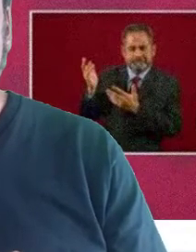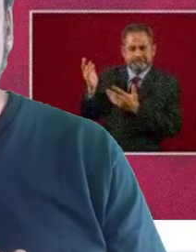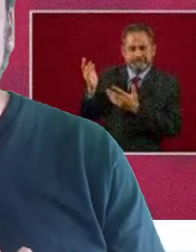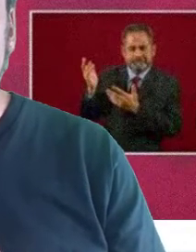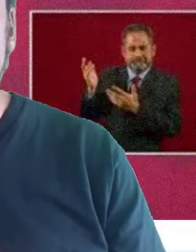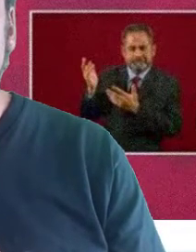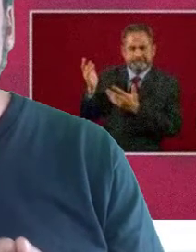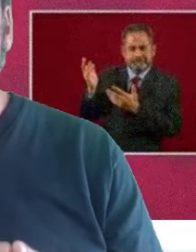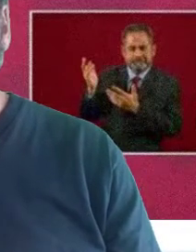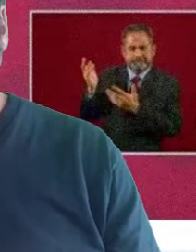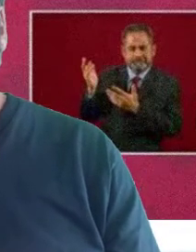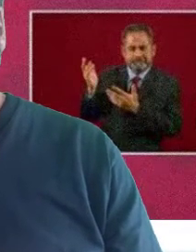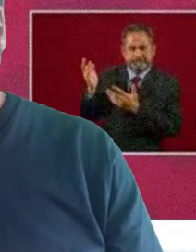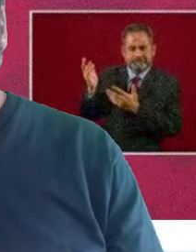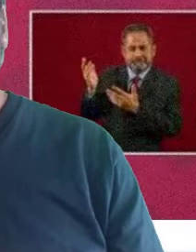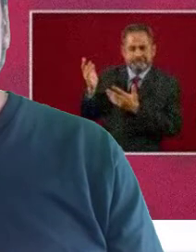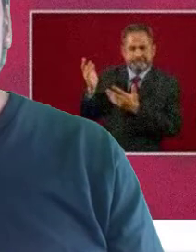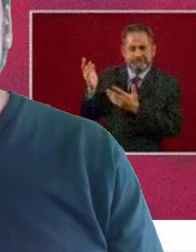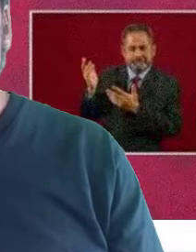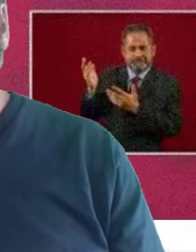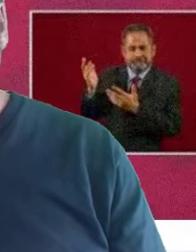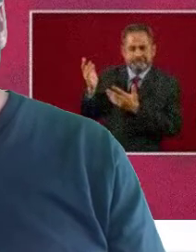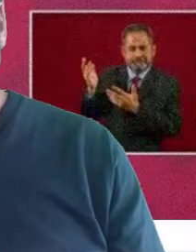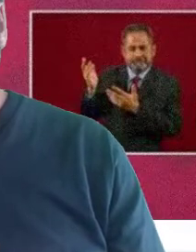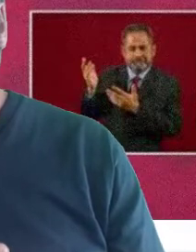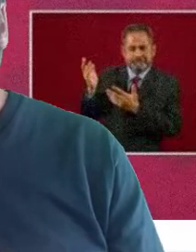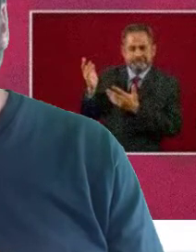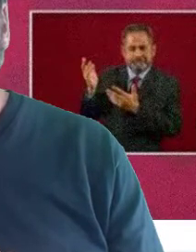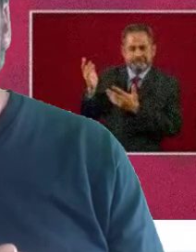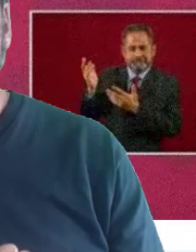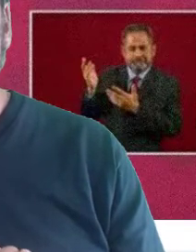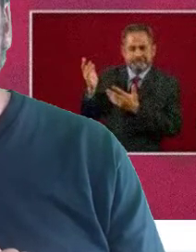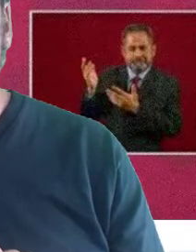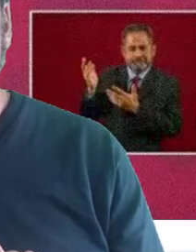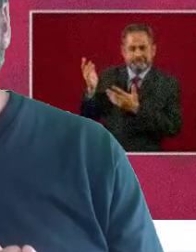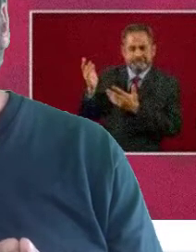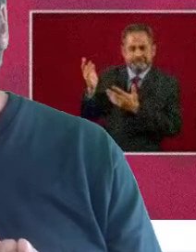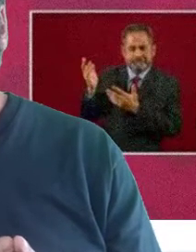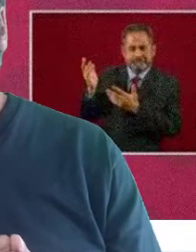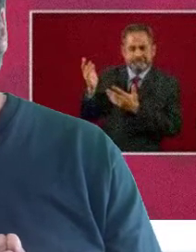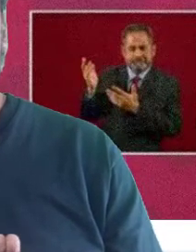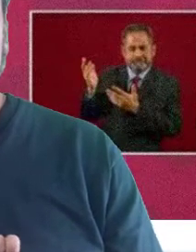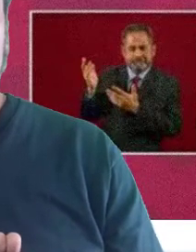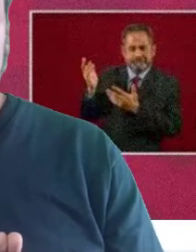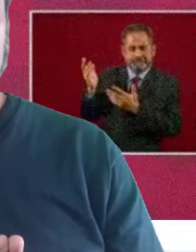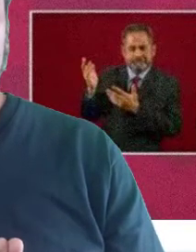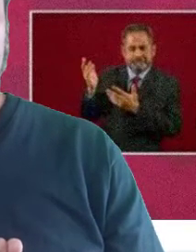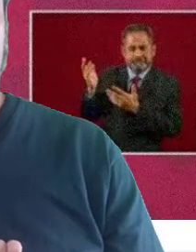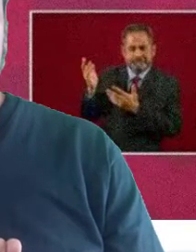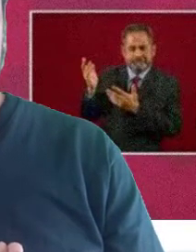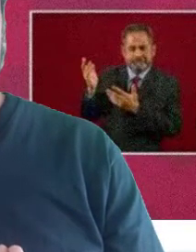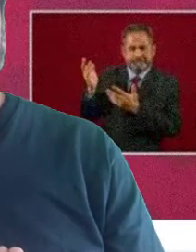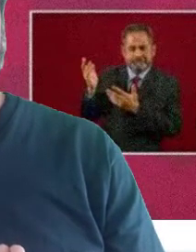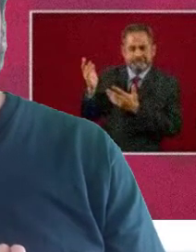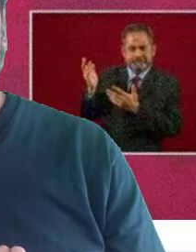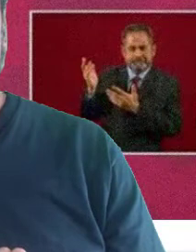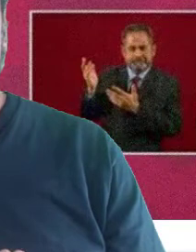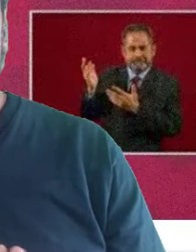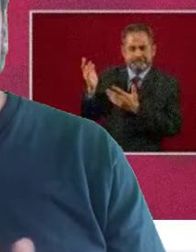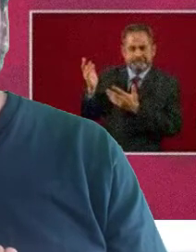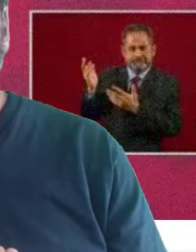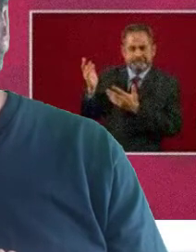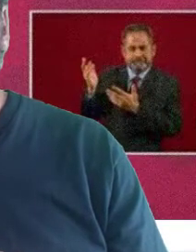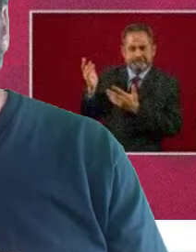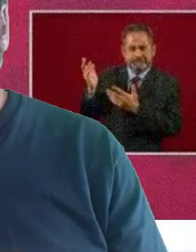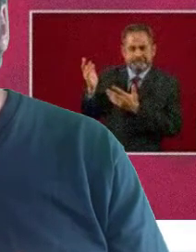daño inclusive a burlarse de nosotros con lo de frida sofía con el hecho de lo de